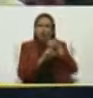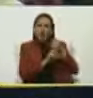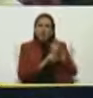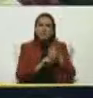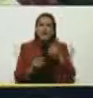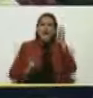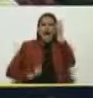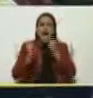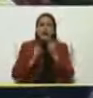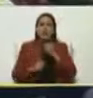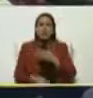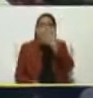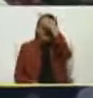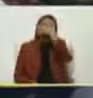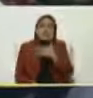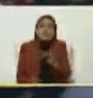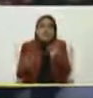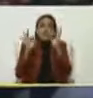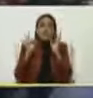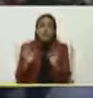Chávez.